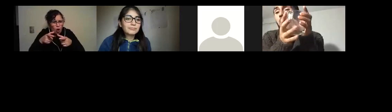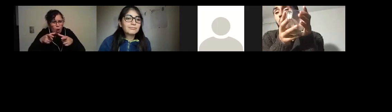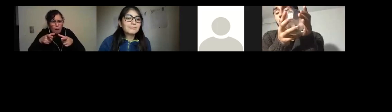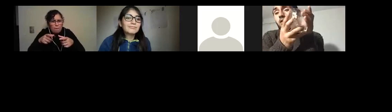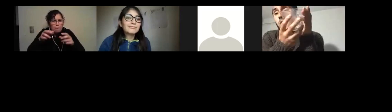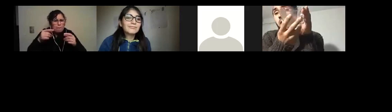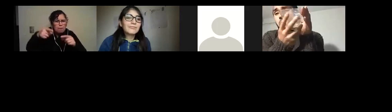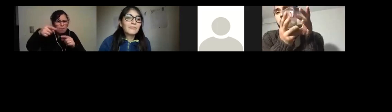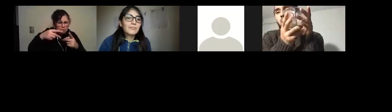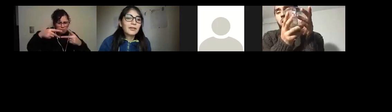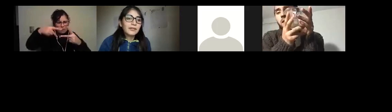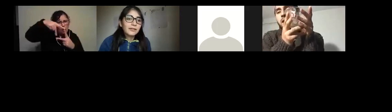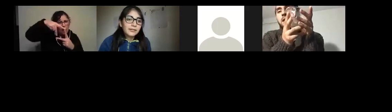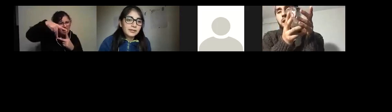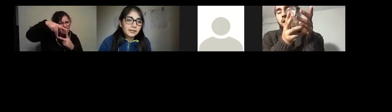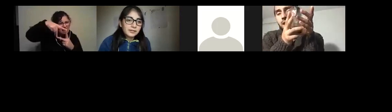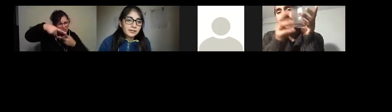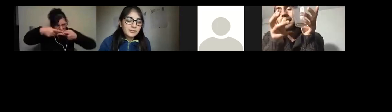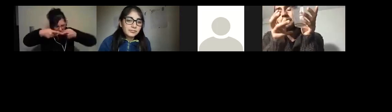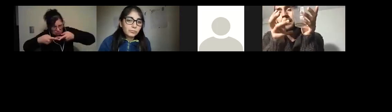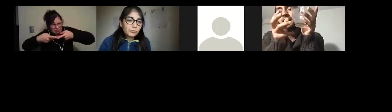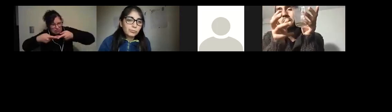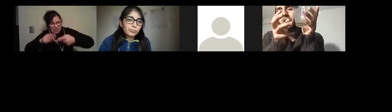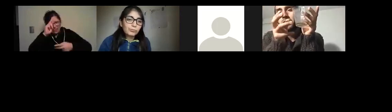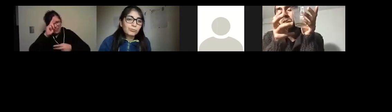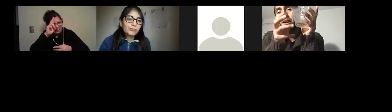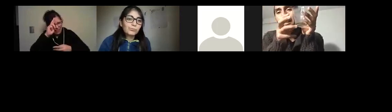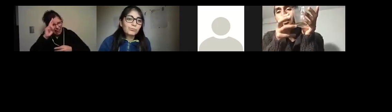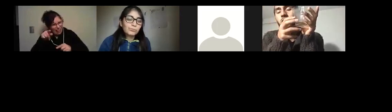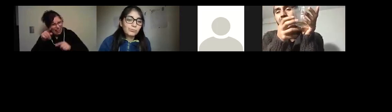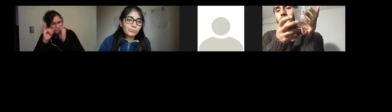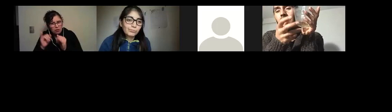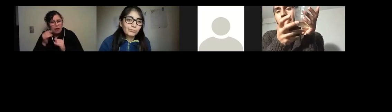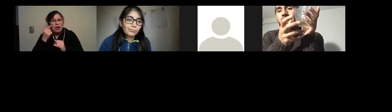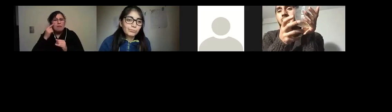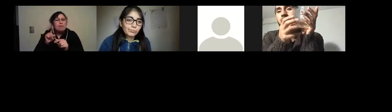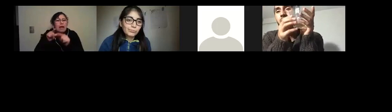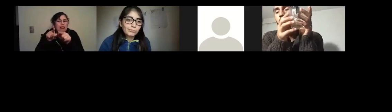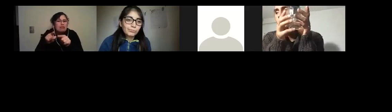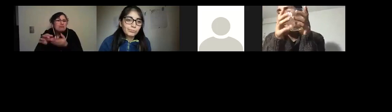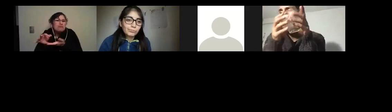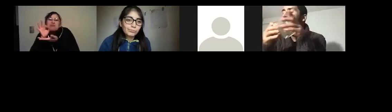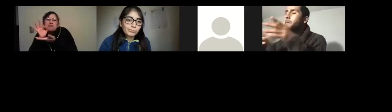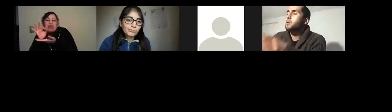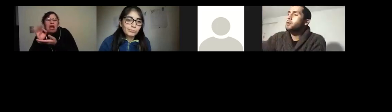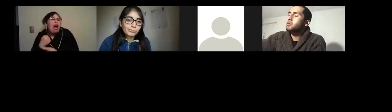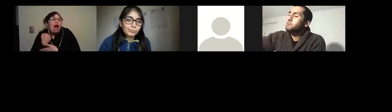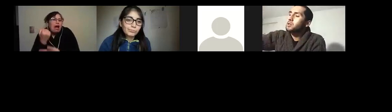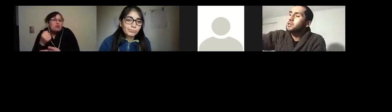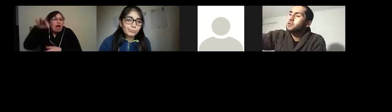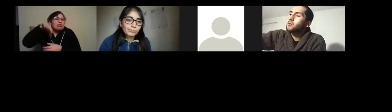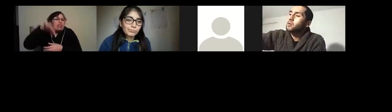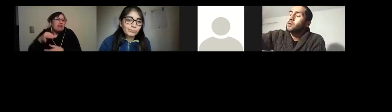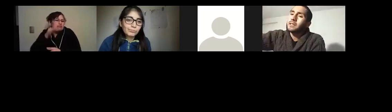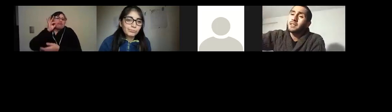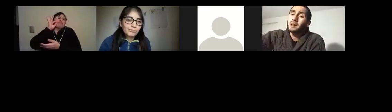abierto agua o tomo café en esta, ustedes van a decir, ¿sabes qué? Es diferente, pero sirve para esto, entonces es una taza. ¿Ya? Entonces, todos esos